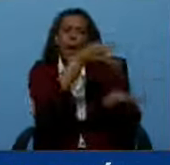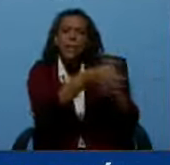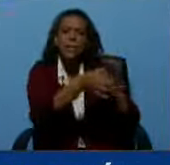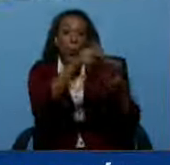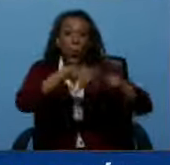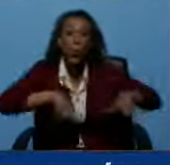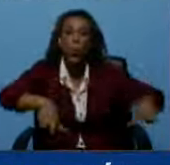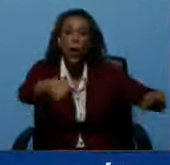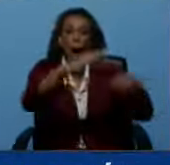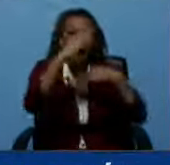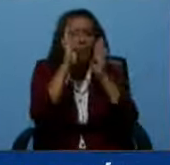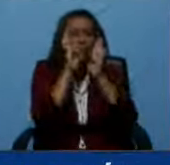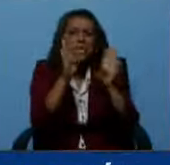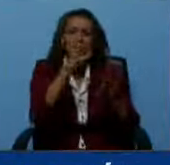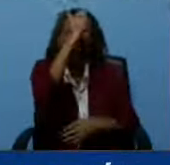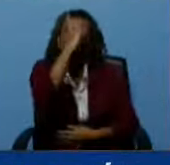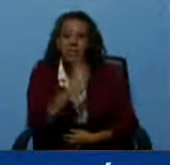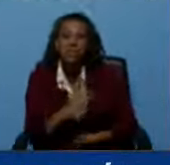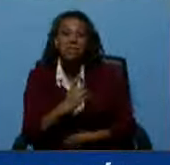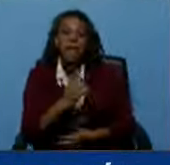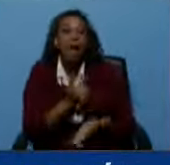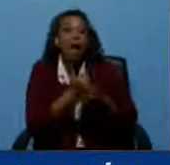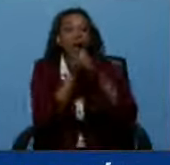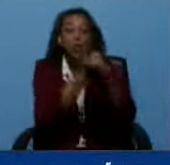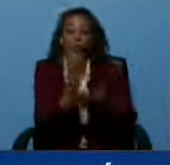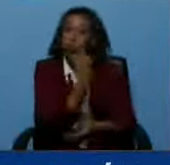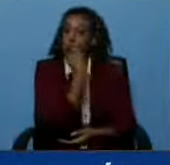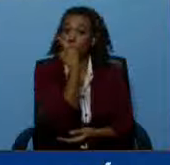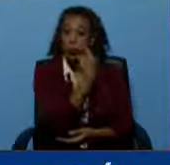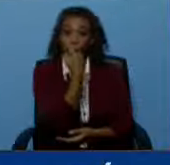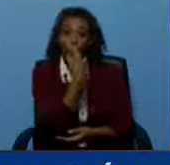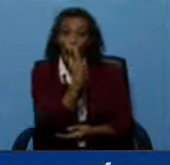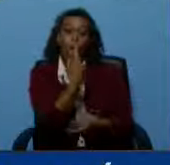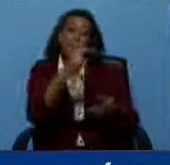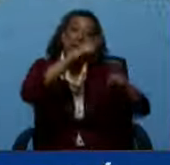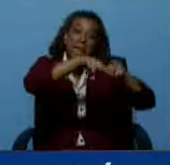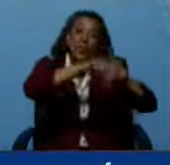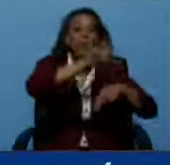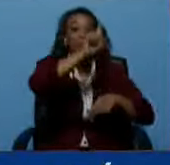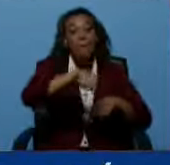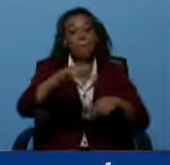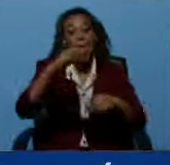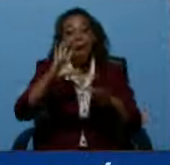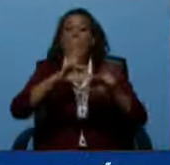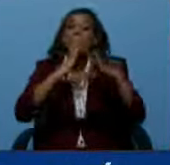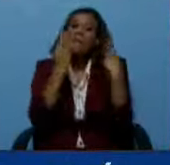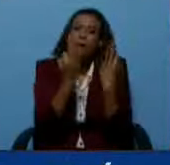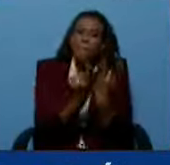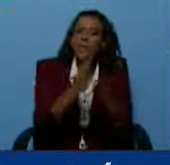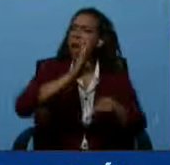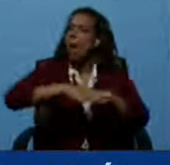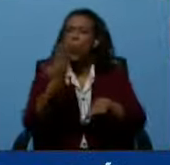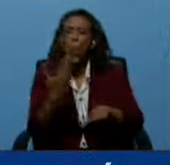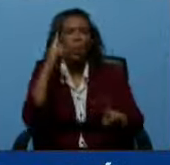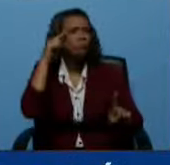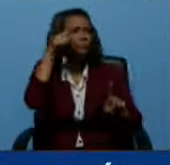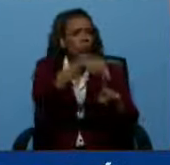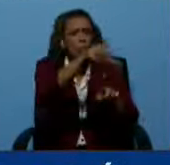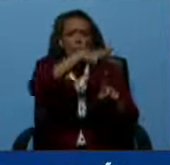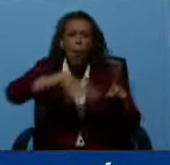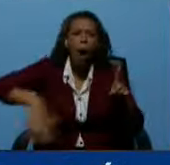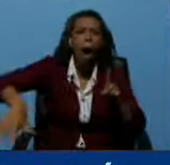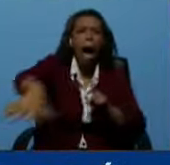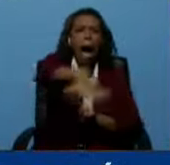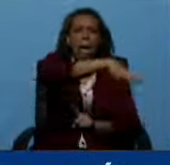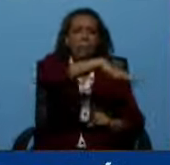centro va a ser muy beneficioso no solamente para el infante, sino también para su familia. Todo el punto y círculo,